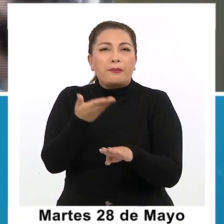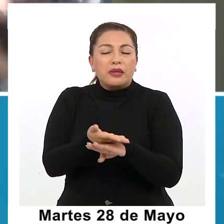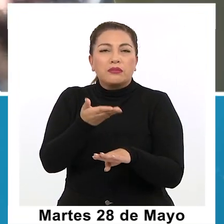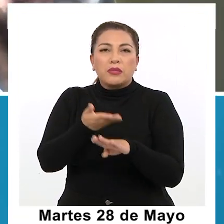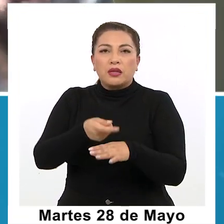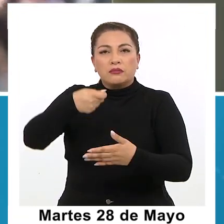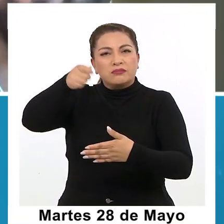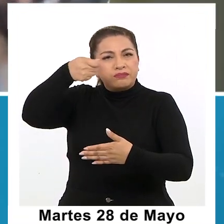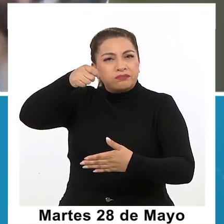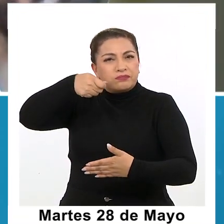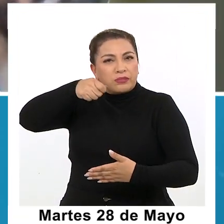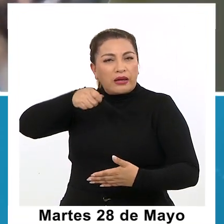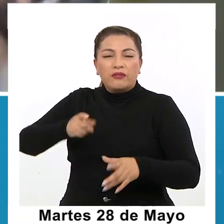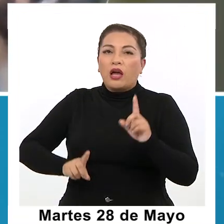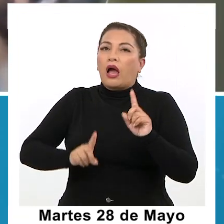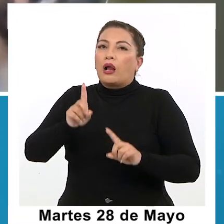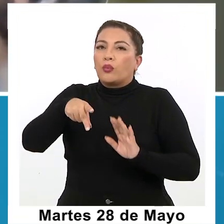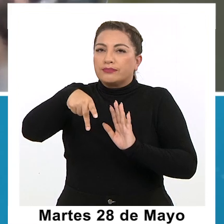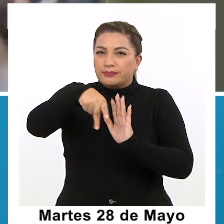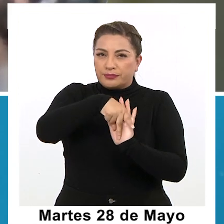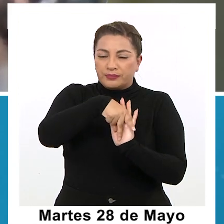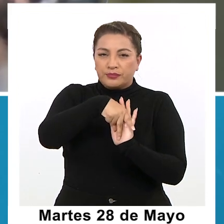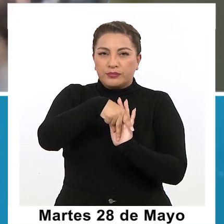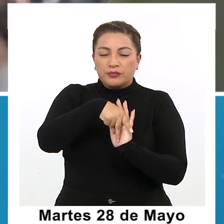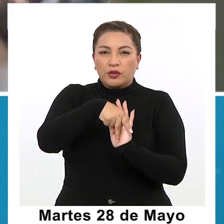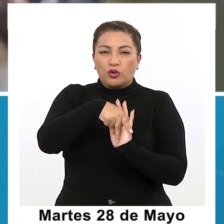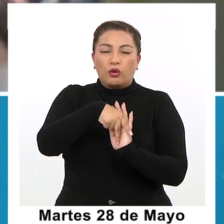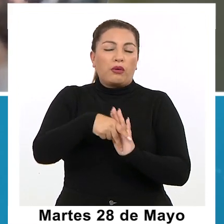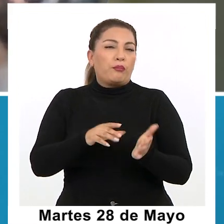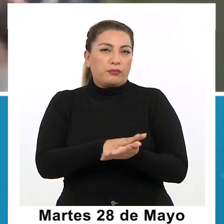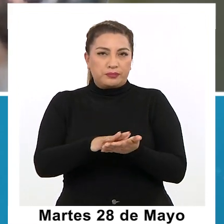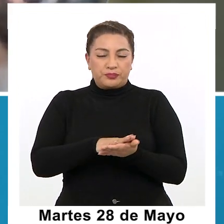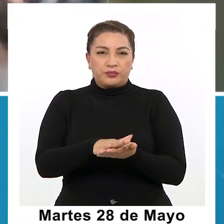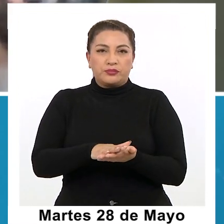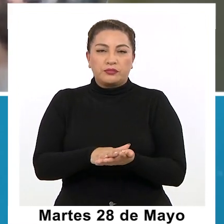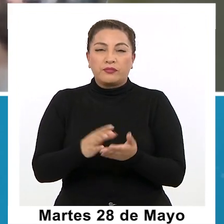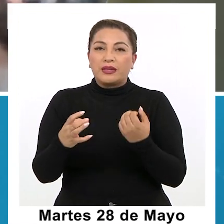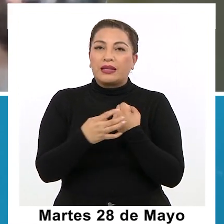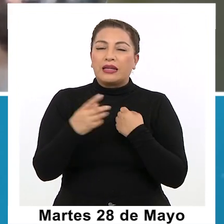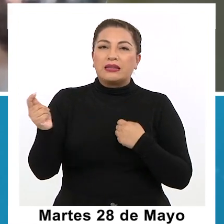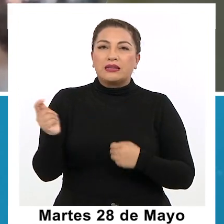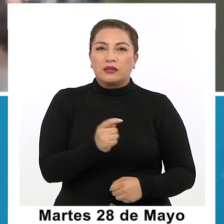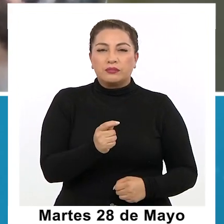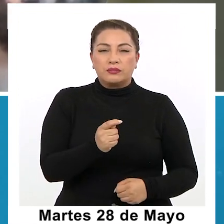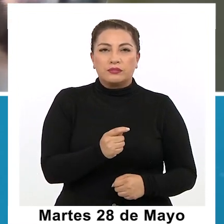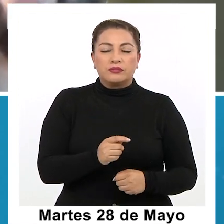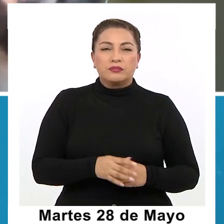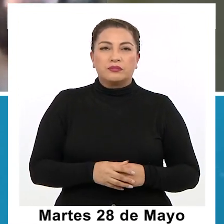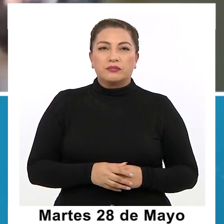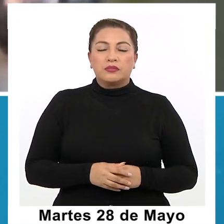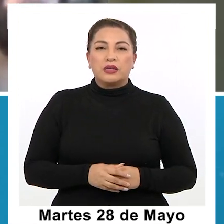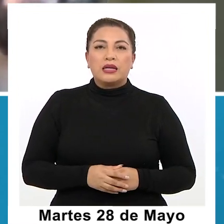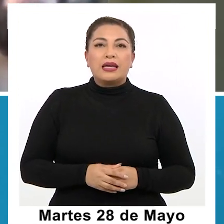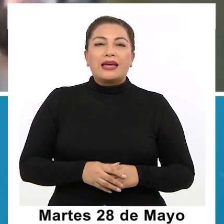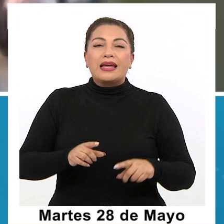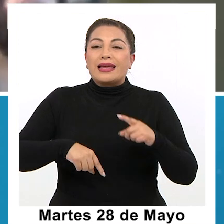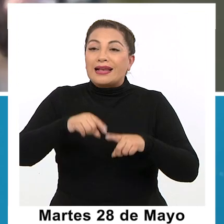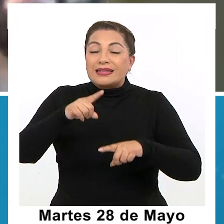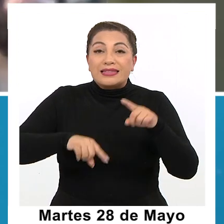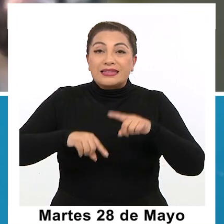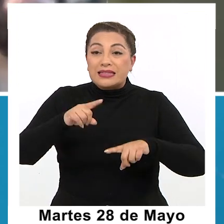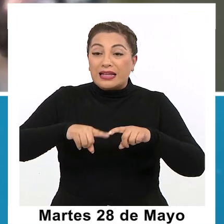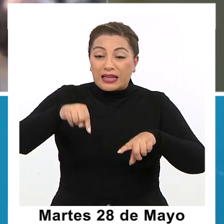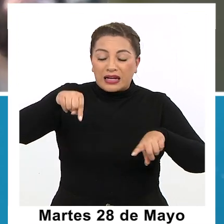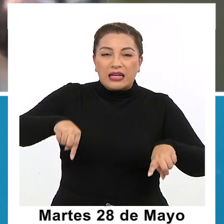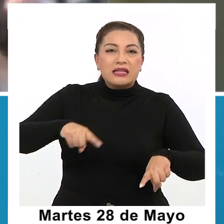Y, por ejemplo, se establecen algunas normas territoriales, como por ejemplo en el Tarapacá el suelo salino. Es muy Ya. importante para la región